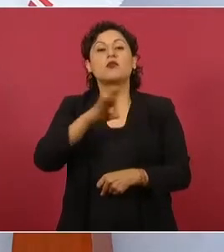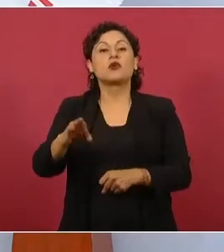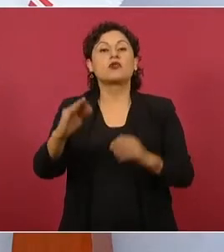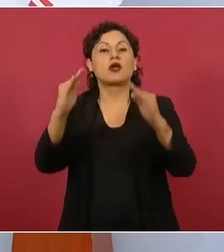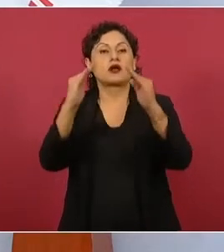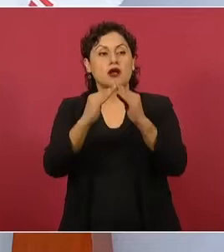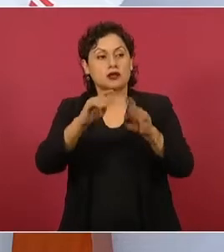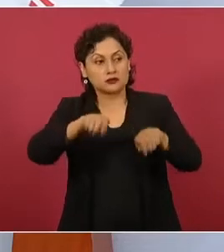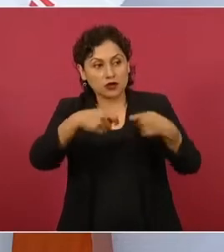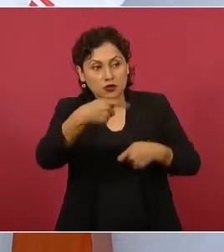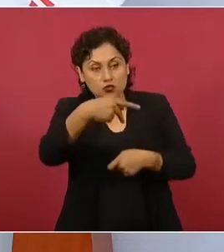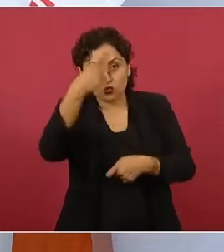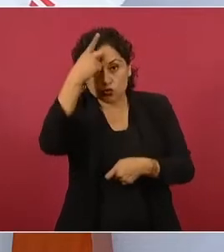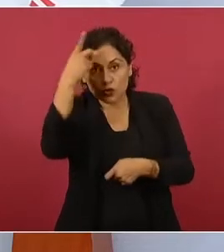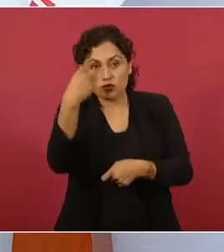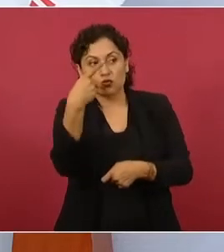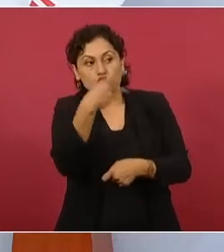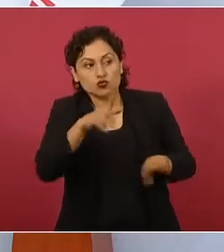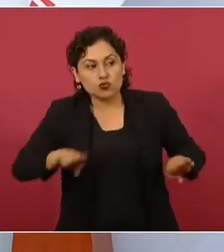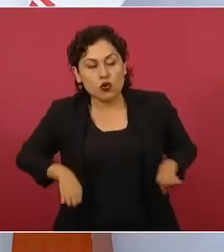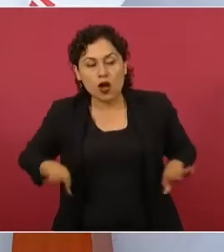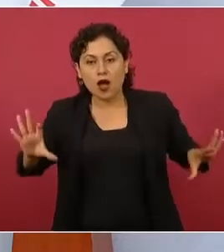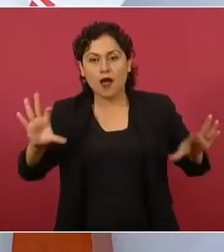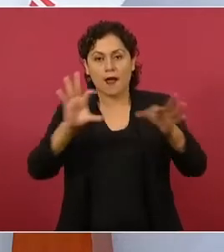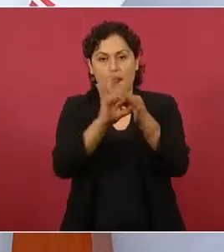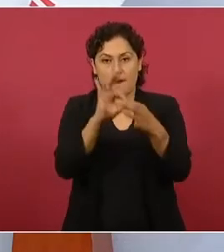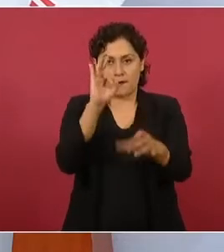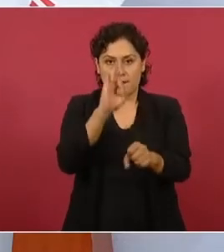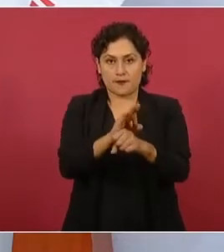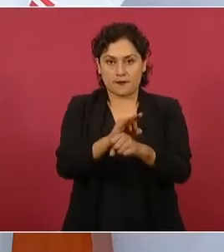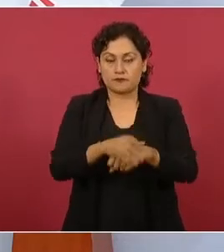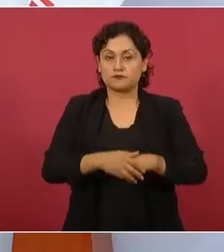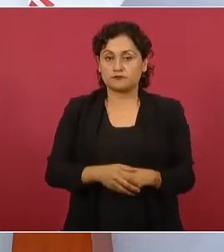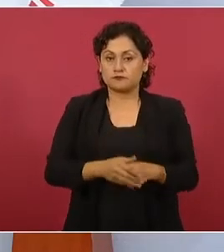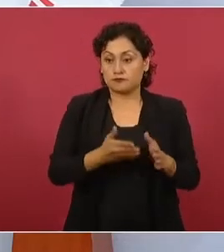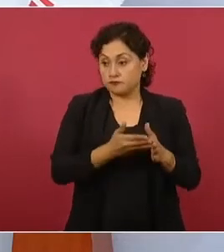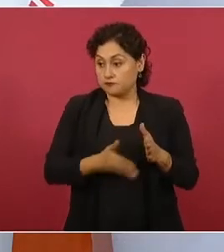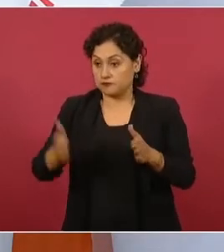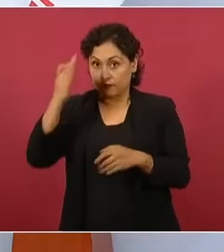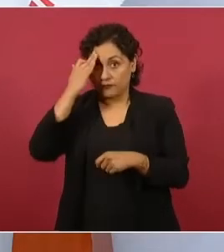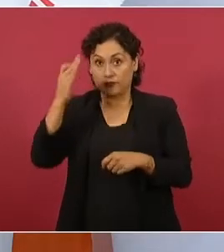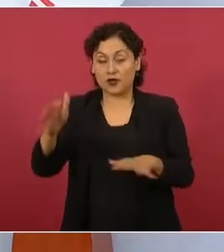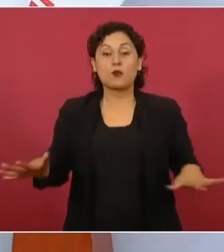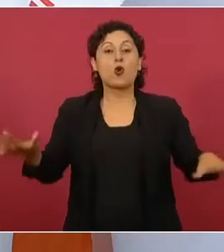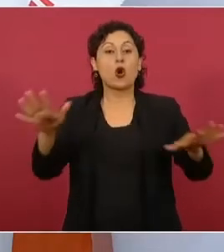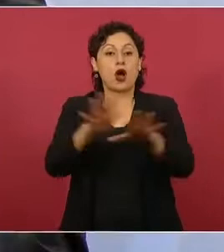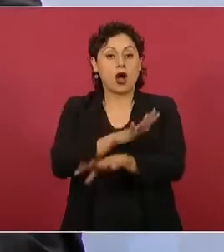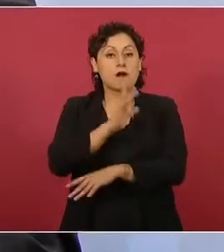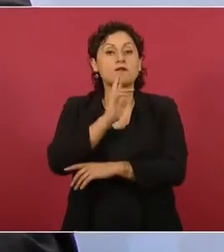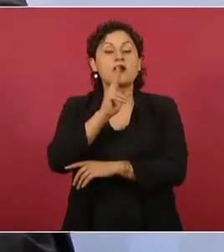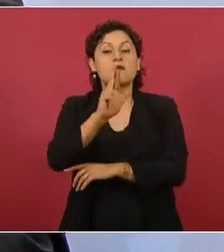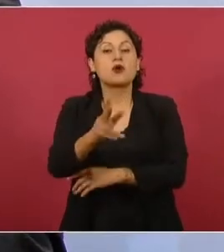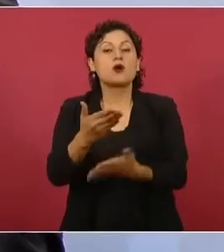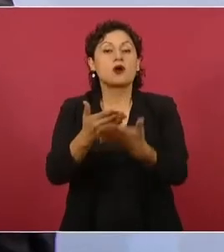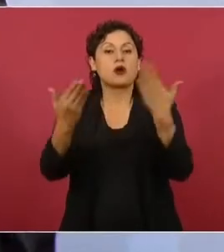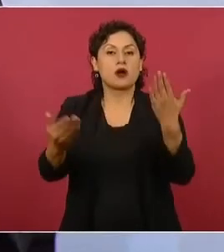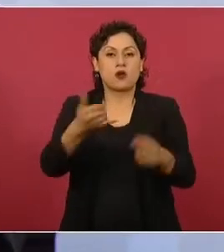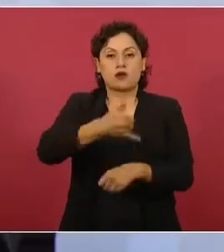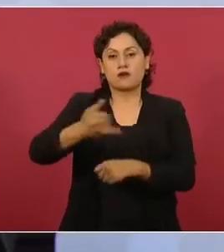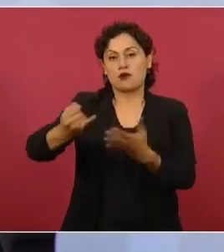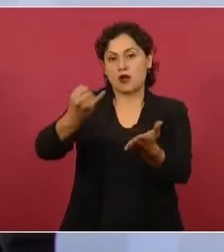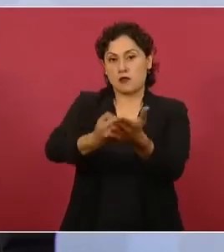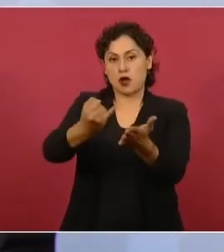sus necesidades. Las cosas cambiaron para bien. Hoy tenemos las tasas de interés más bajas de la historia y